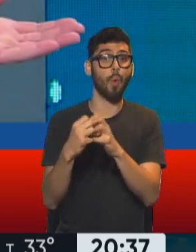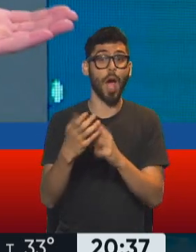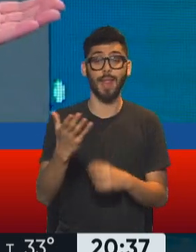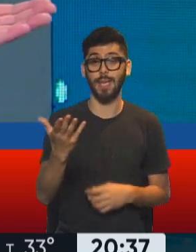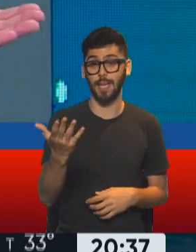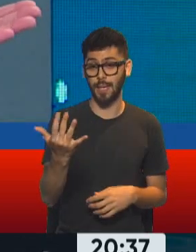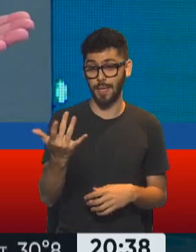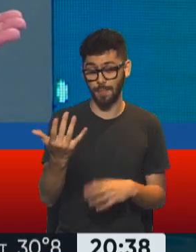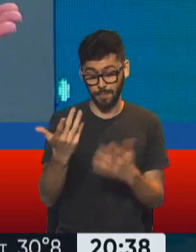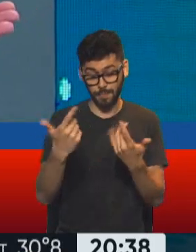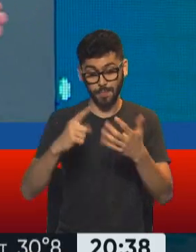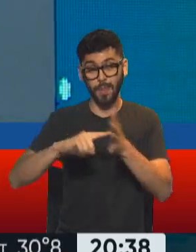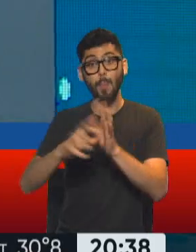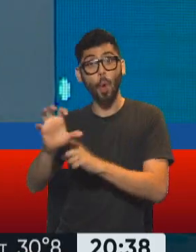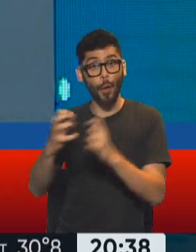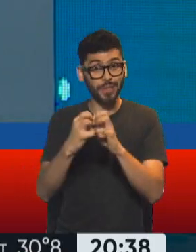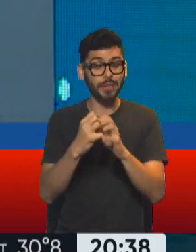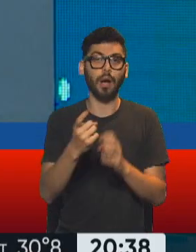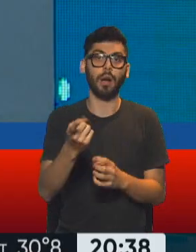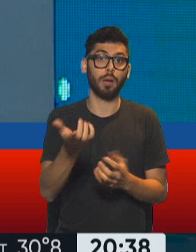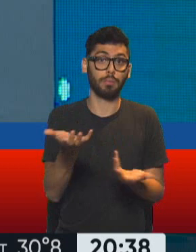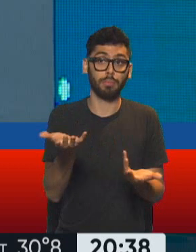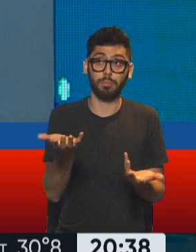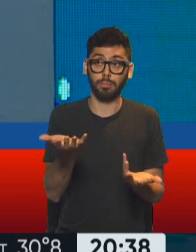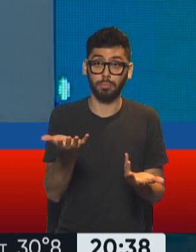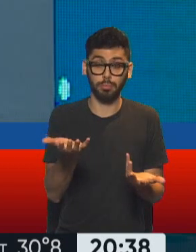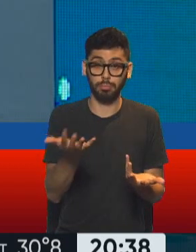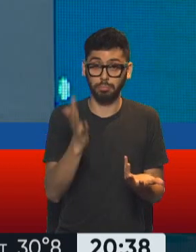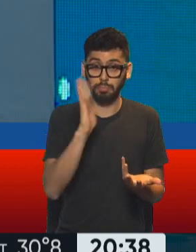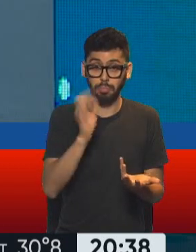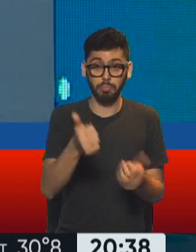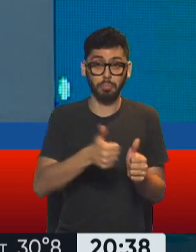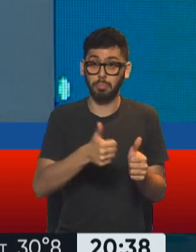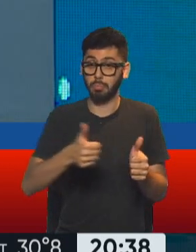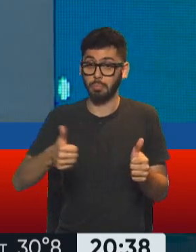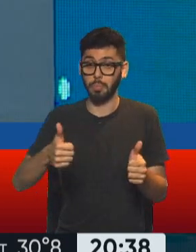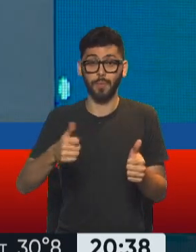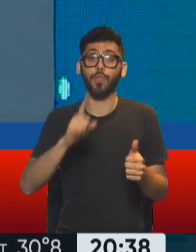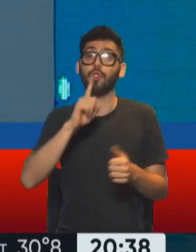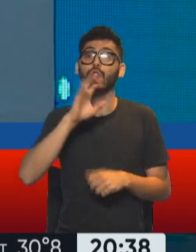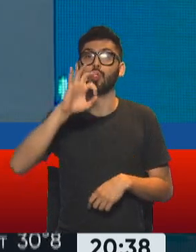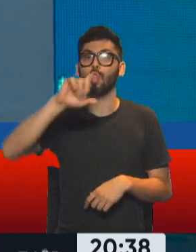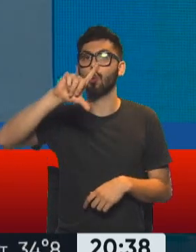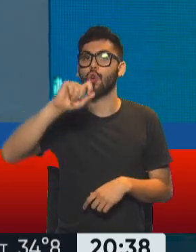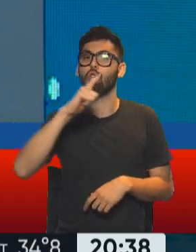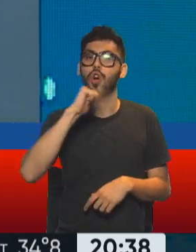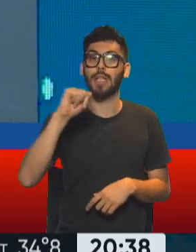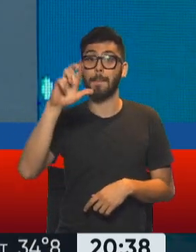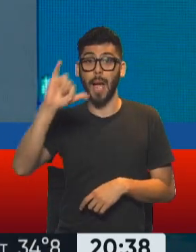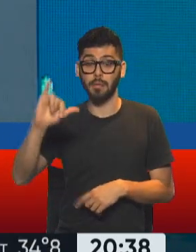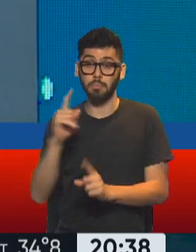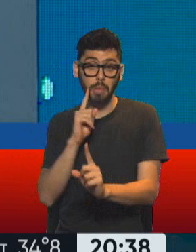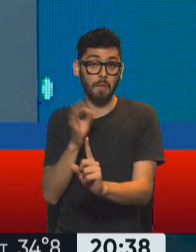debate por la provincia de buenos aires digamos y me pareció totalmente lógica la postura de todos los papás pero si tuviésemos que